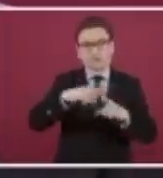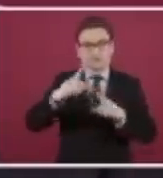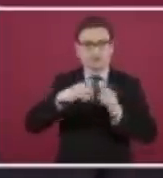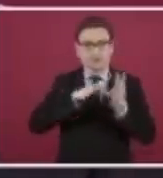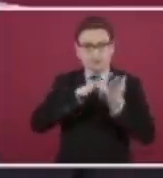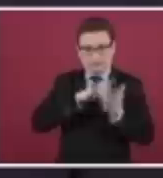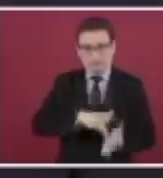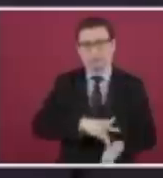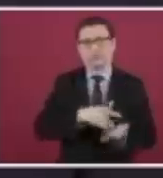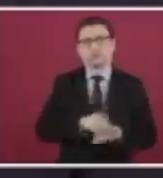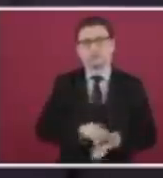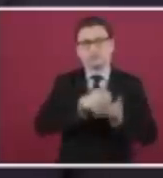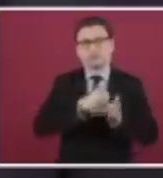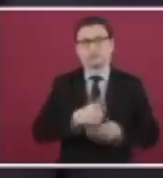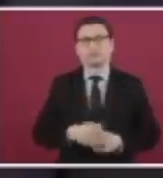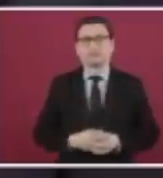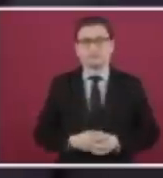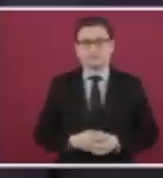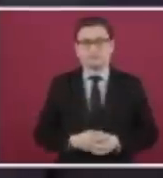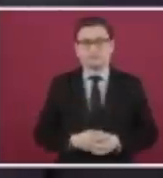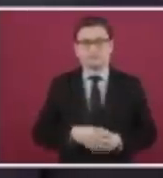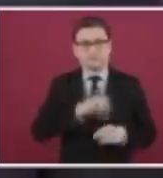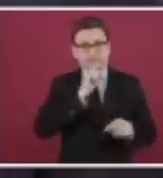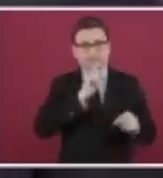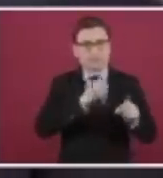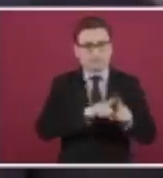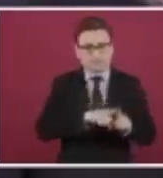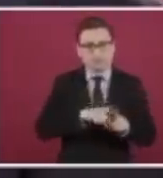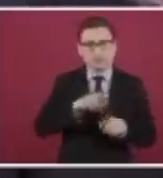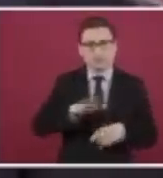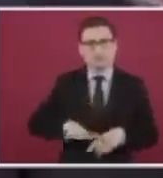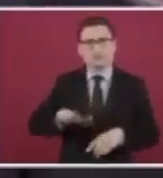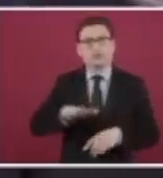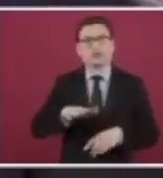ayuden, y lo mismo en el caso del Poder